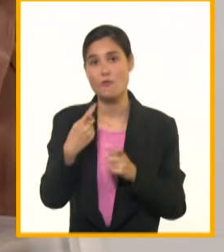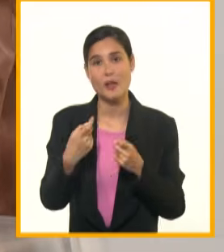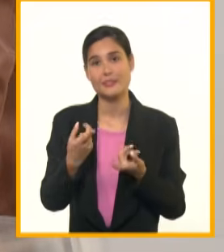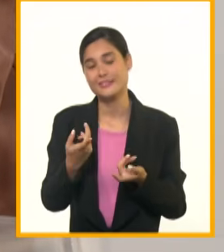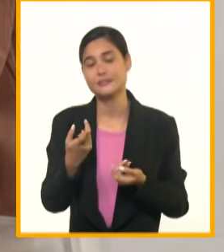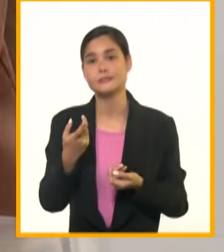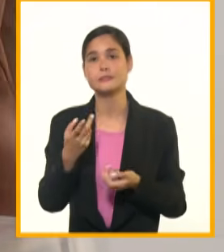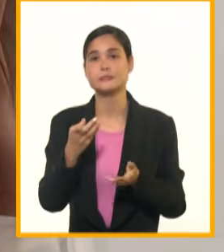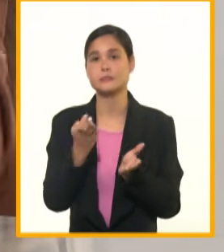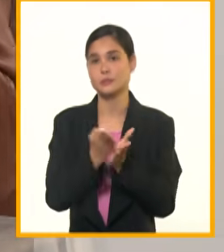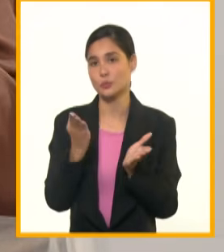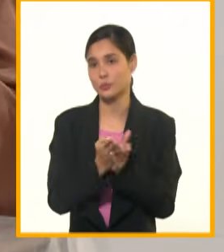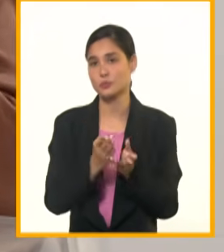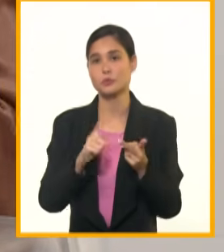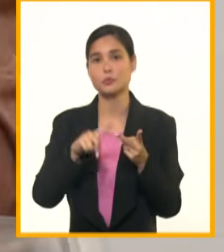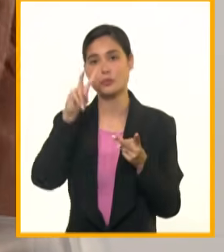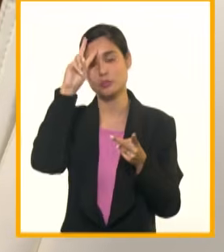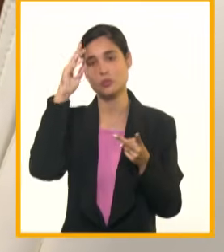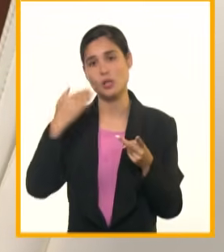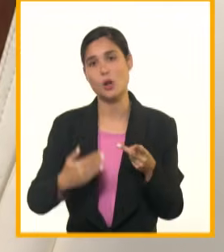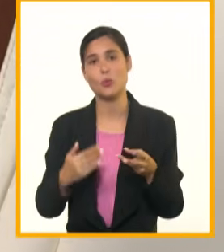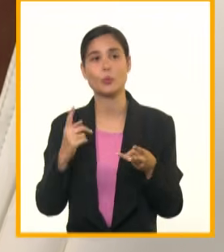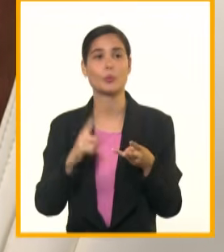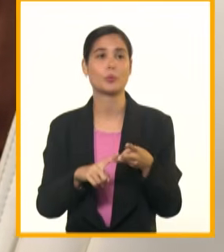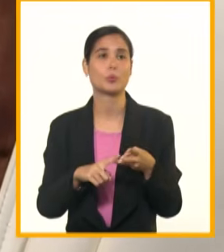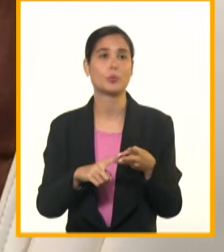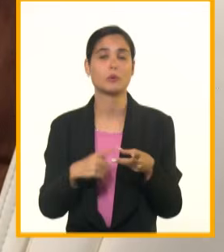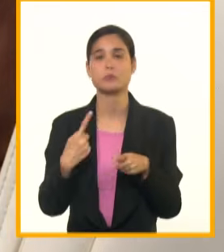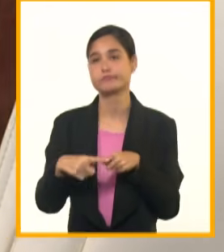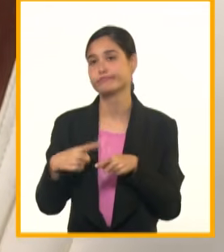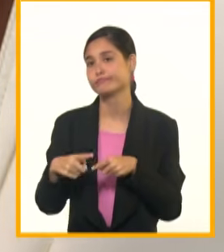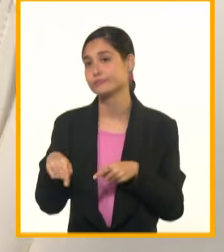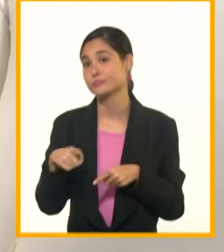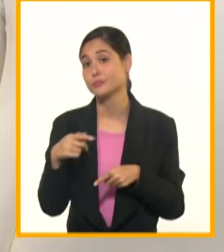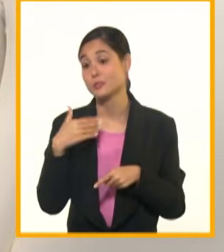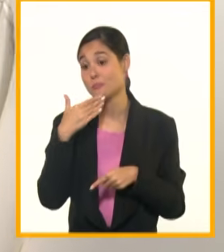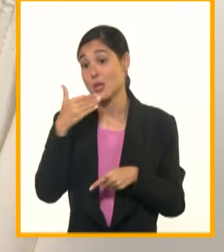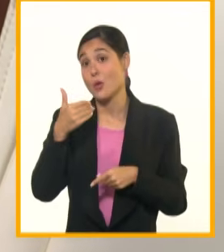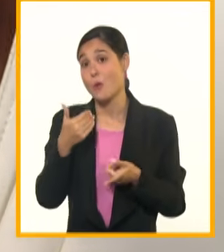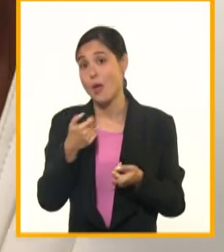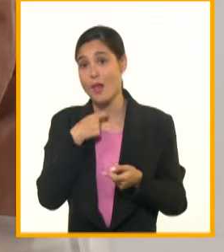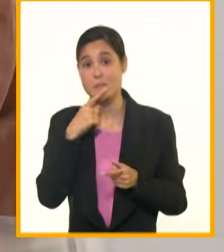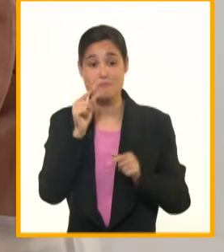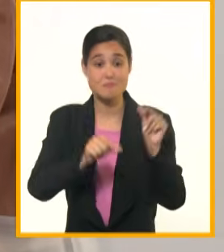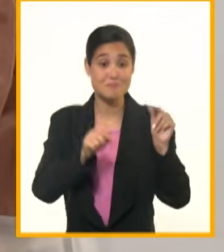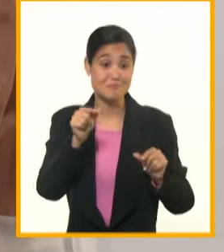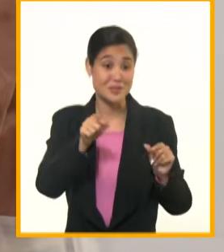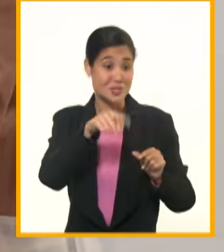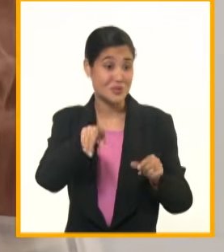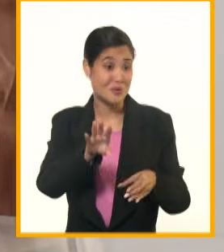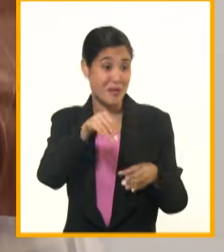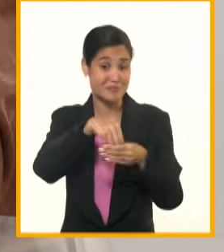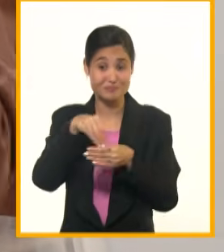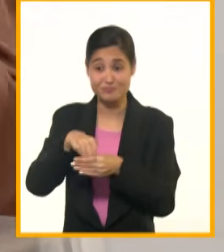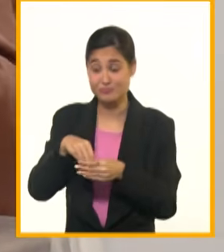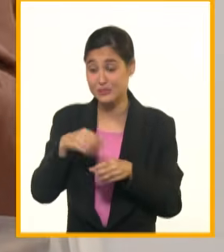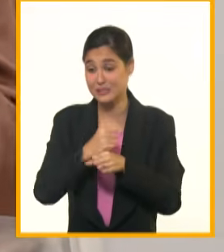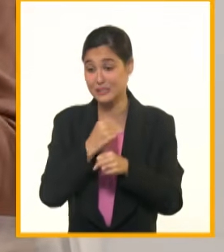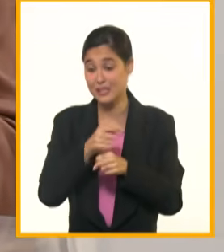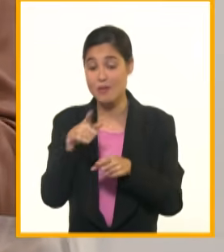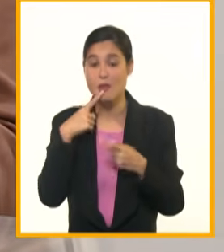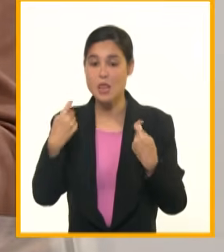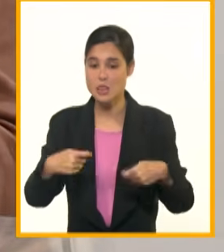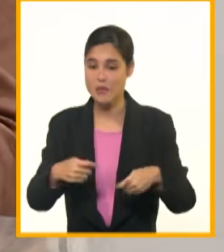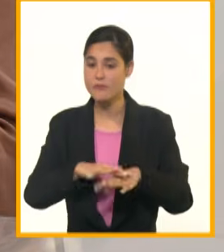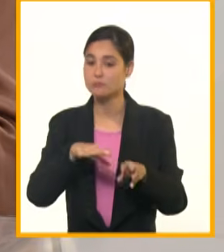sector presupuestado en general. Incluso cuando digo mejorar hasta las personas que trabajan en este sector, está en que haya una